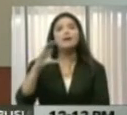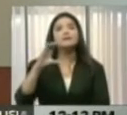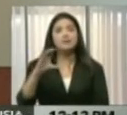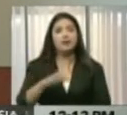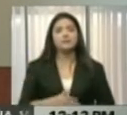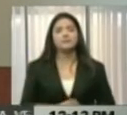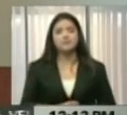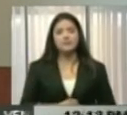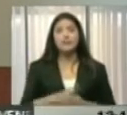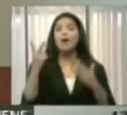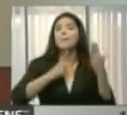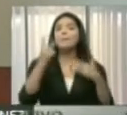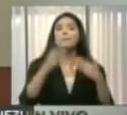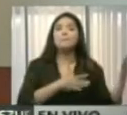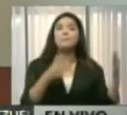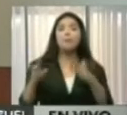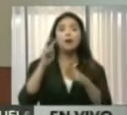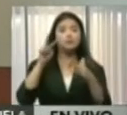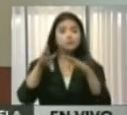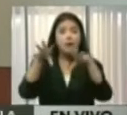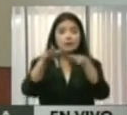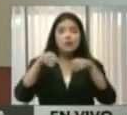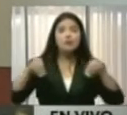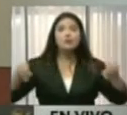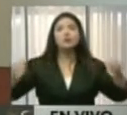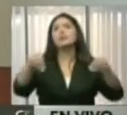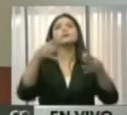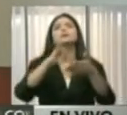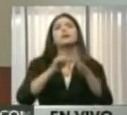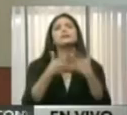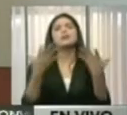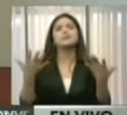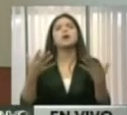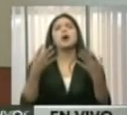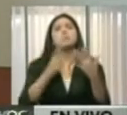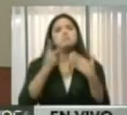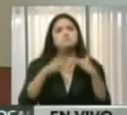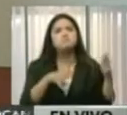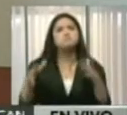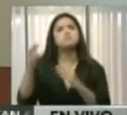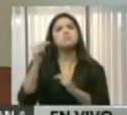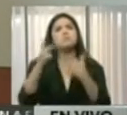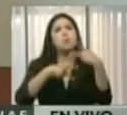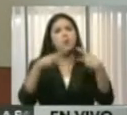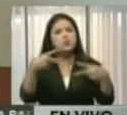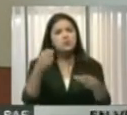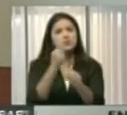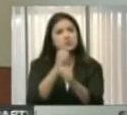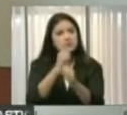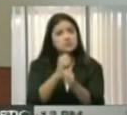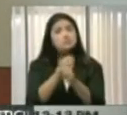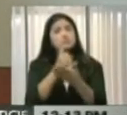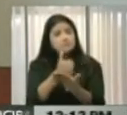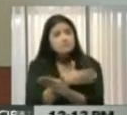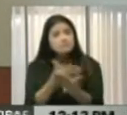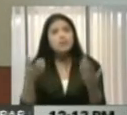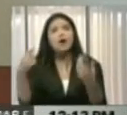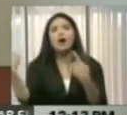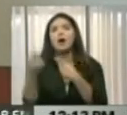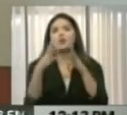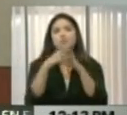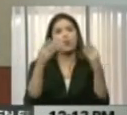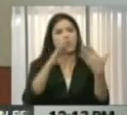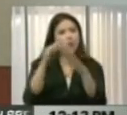alternativos integrales con enfoque territorial que constituyan opciones económicas y productivas que beneficien a las